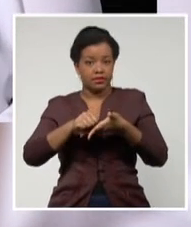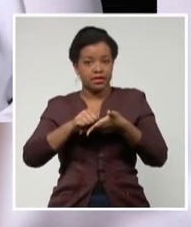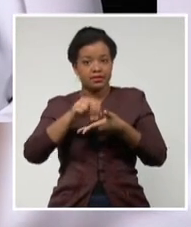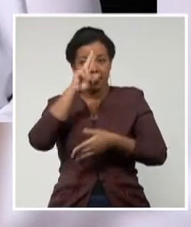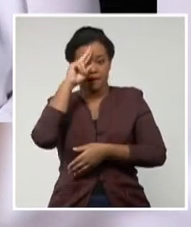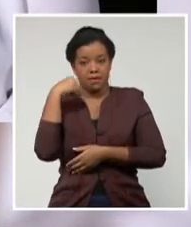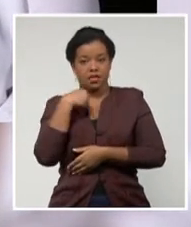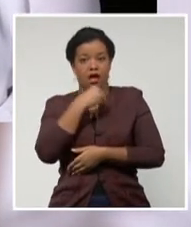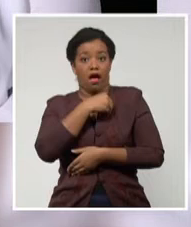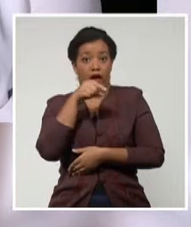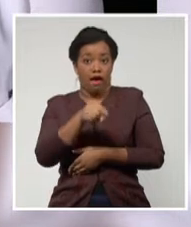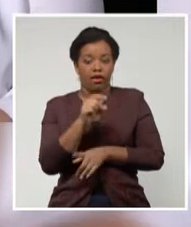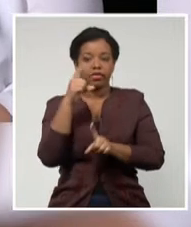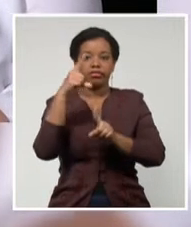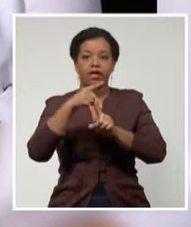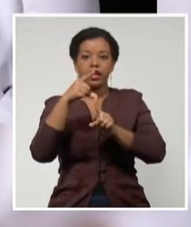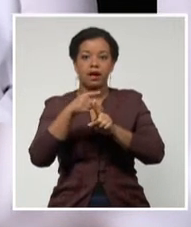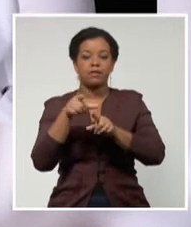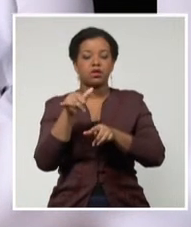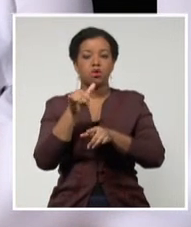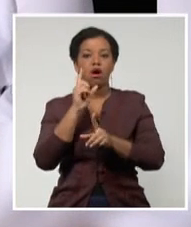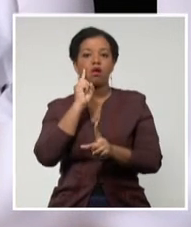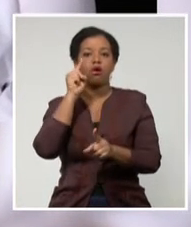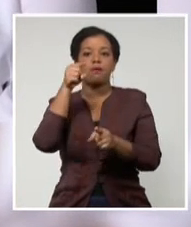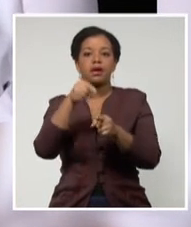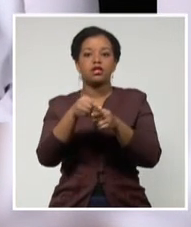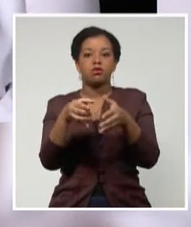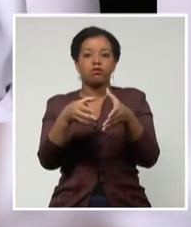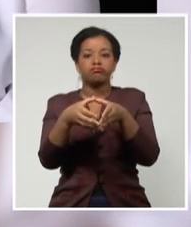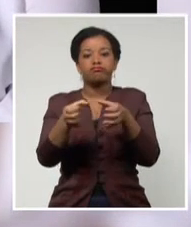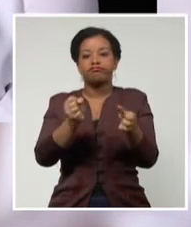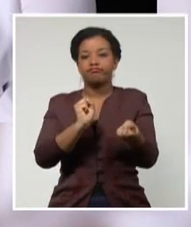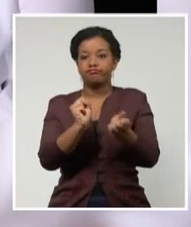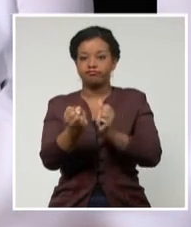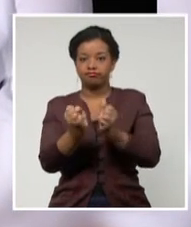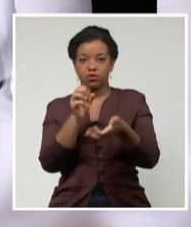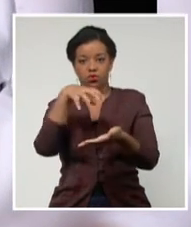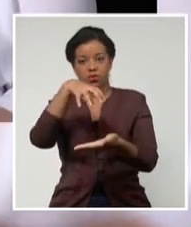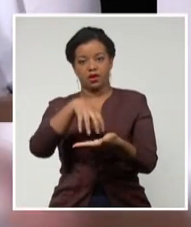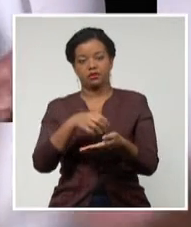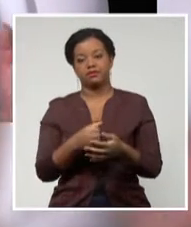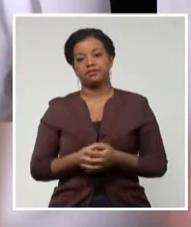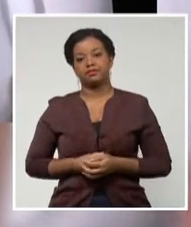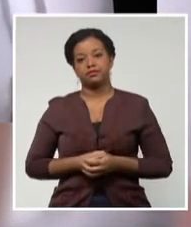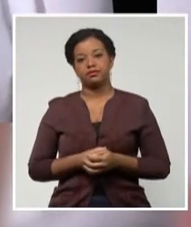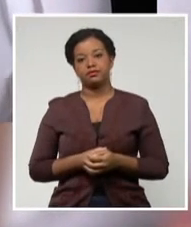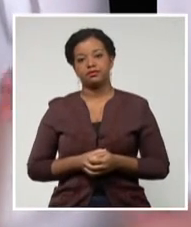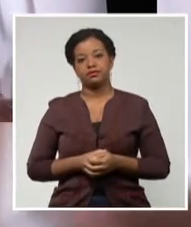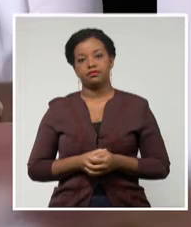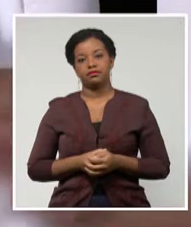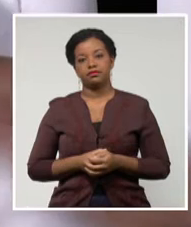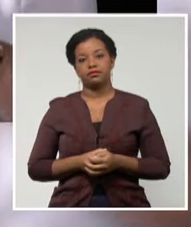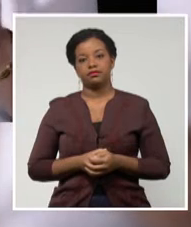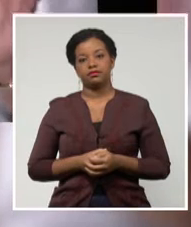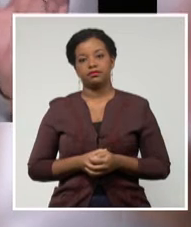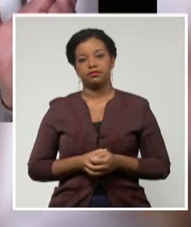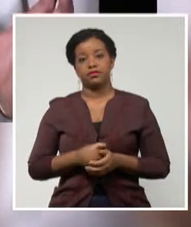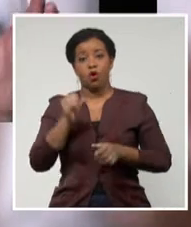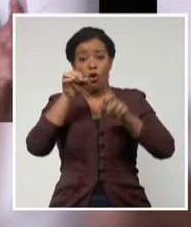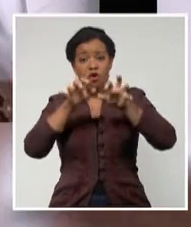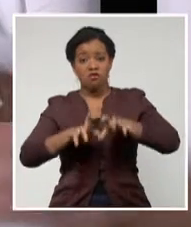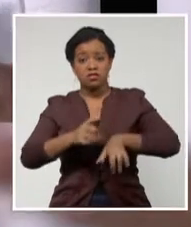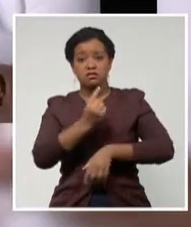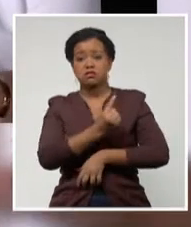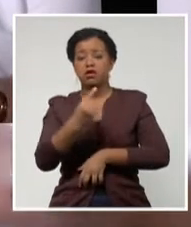dirige técnicamente una misión, que es el objetivo de este lugar. Y bueno, por supuesto, cada oficina tiene sus computadoras, ahí no pasaban de